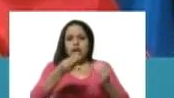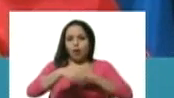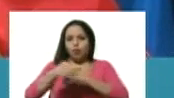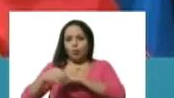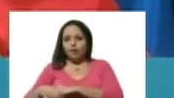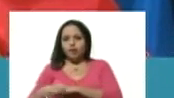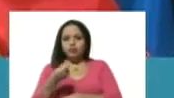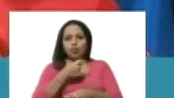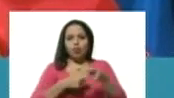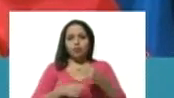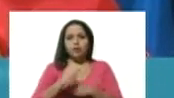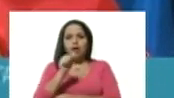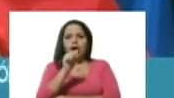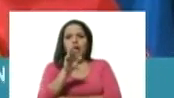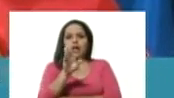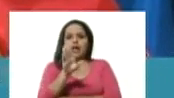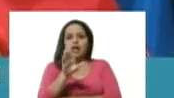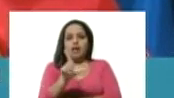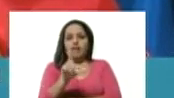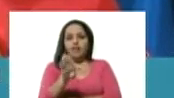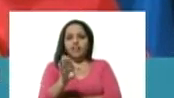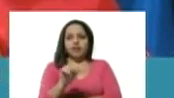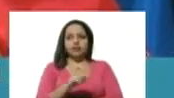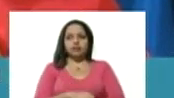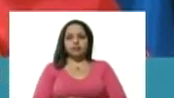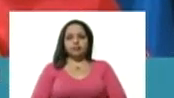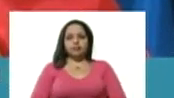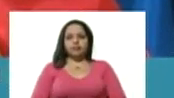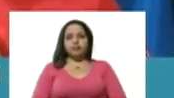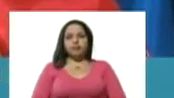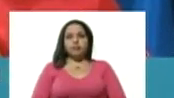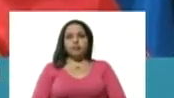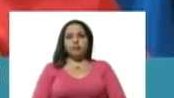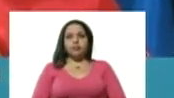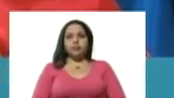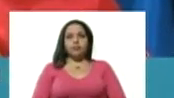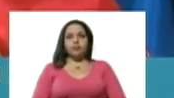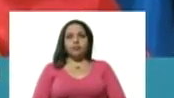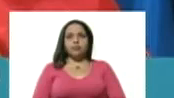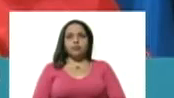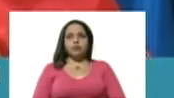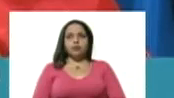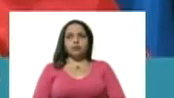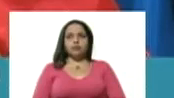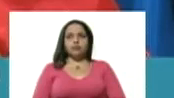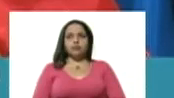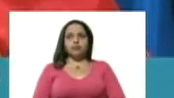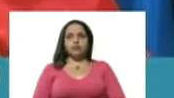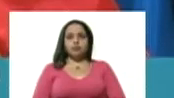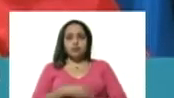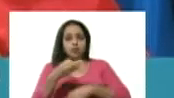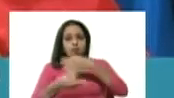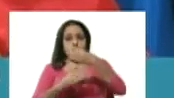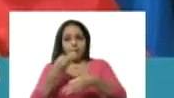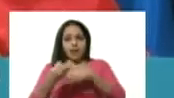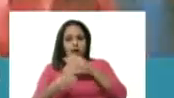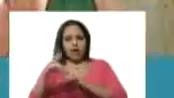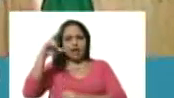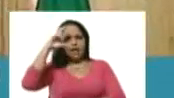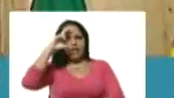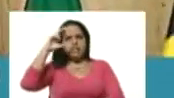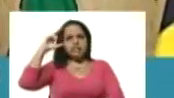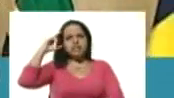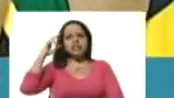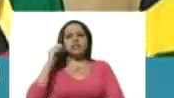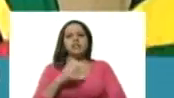ALBA. Sin lugar a dudas, la introducción que ha hecho nuestro canciller,